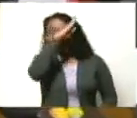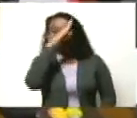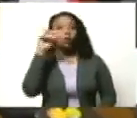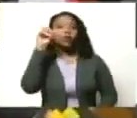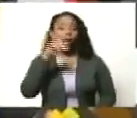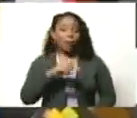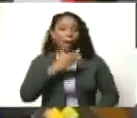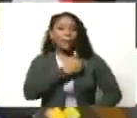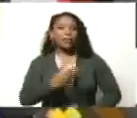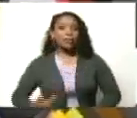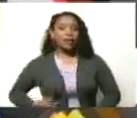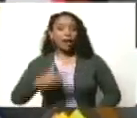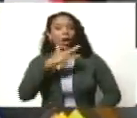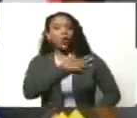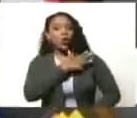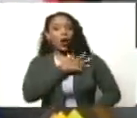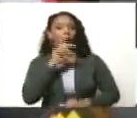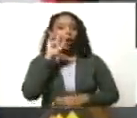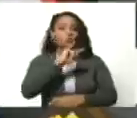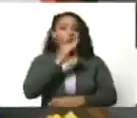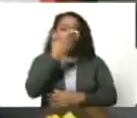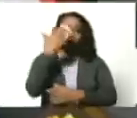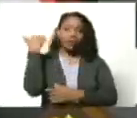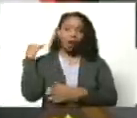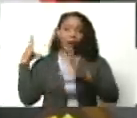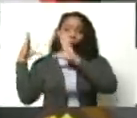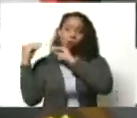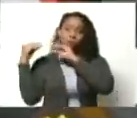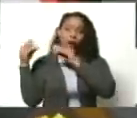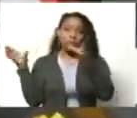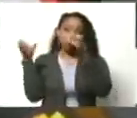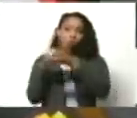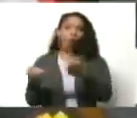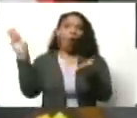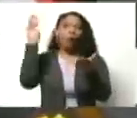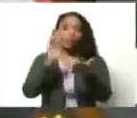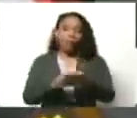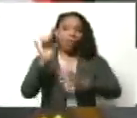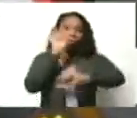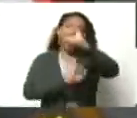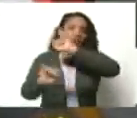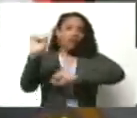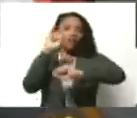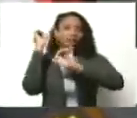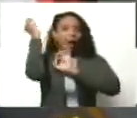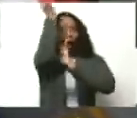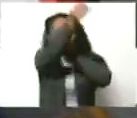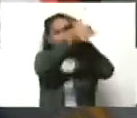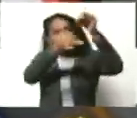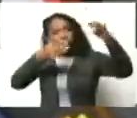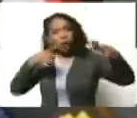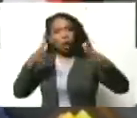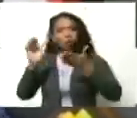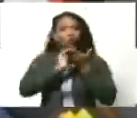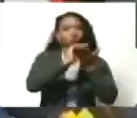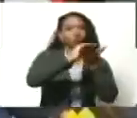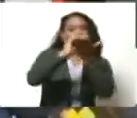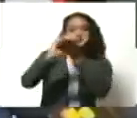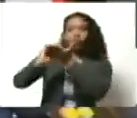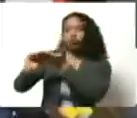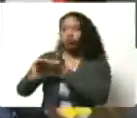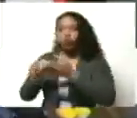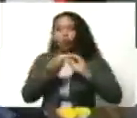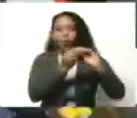da Silva el lunes pasado, que es retomar la defensa del Amazonas, la recuperación del